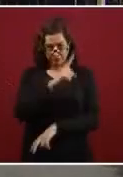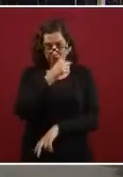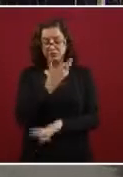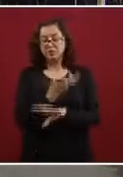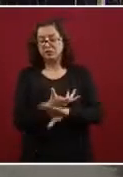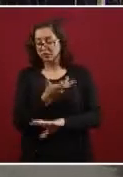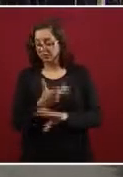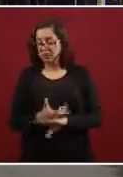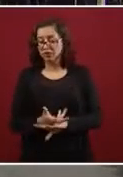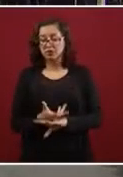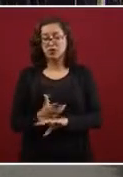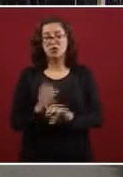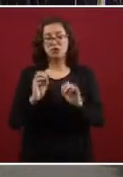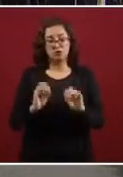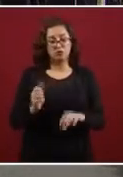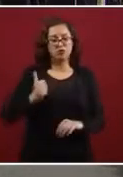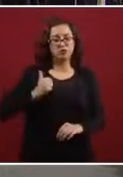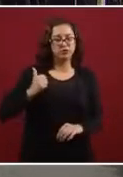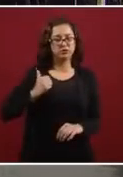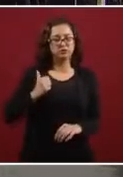Unidos o Canadá.